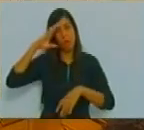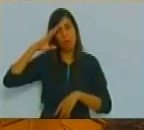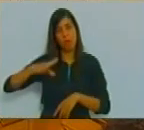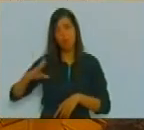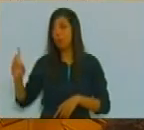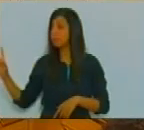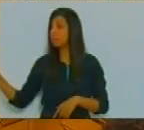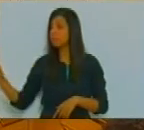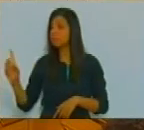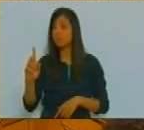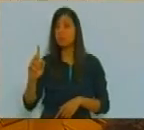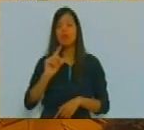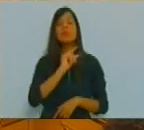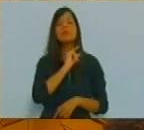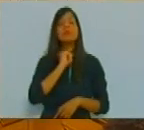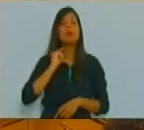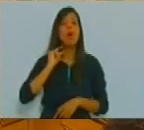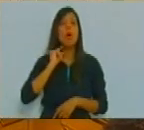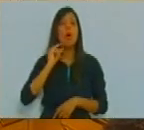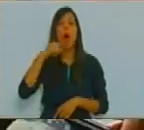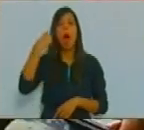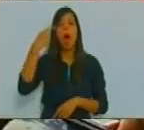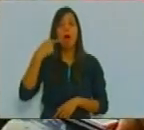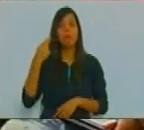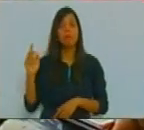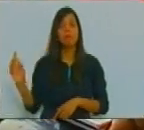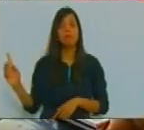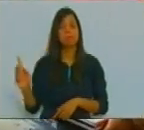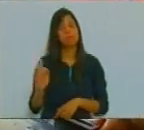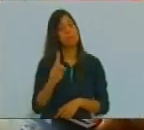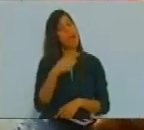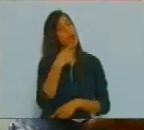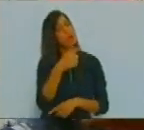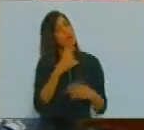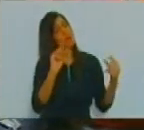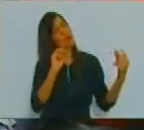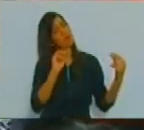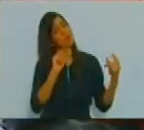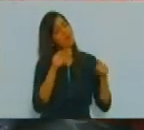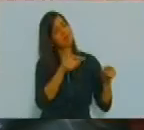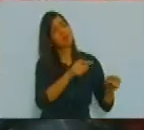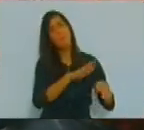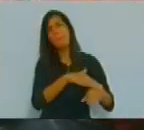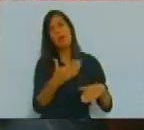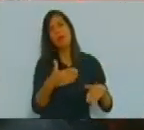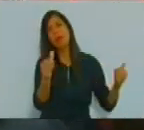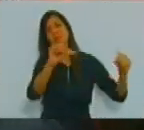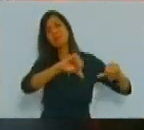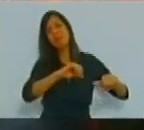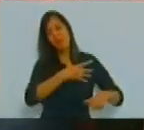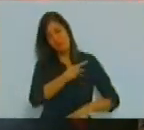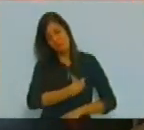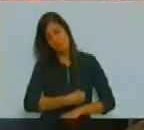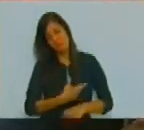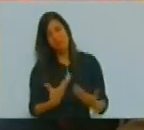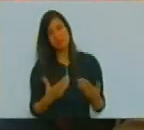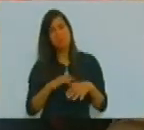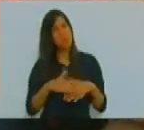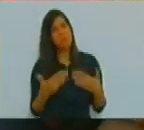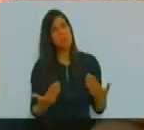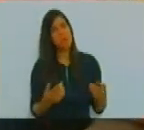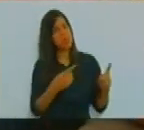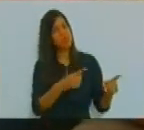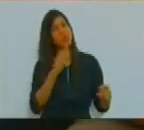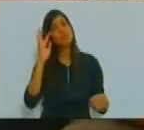al anciano jean valjean y le dice porque está así y los sueños de